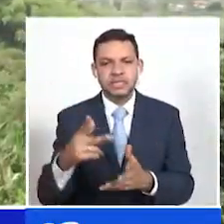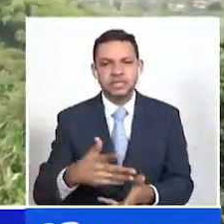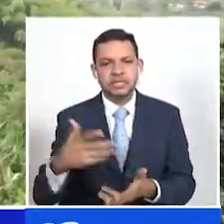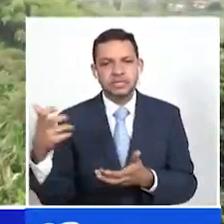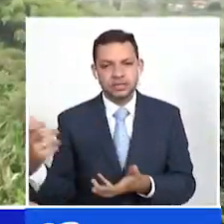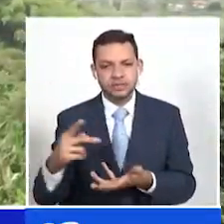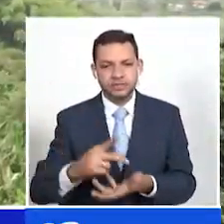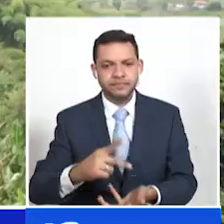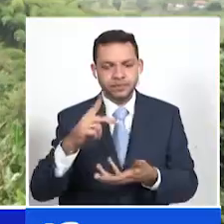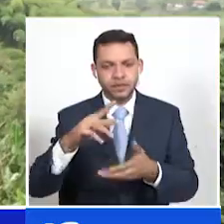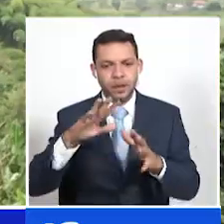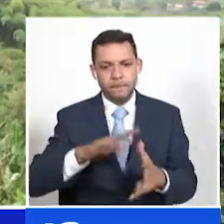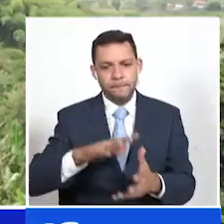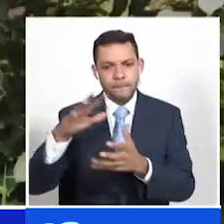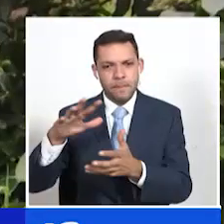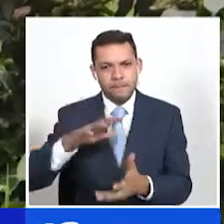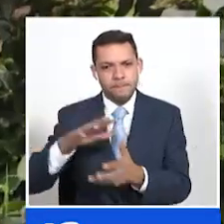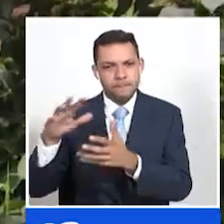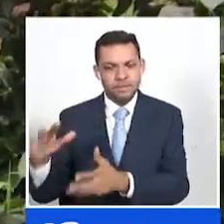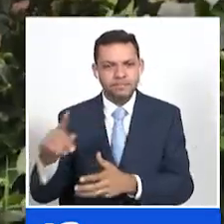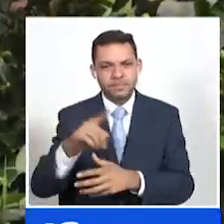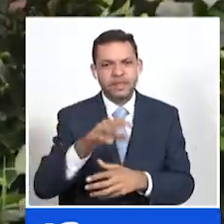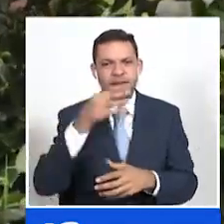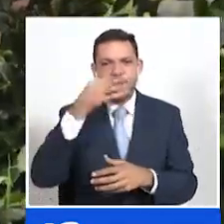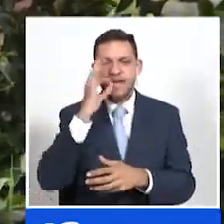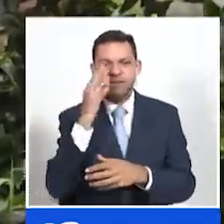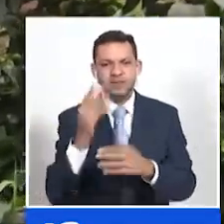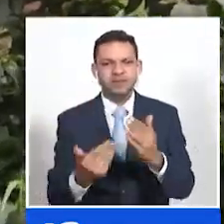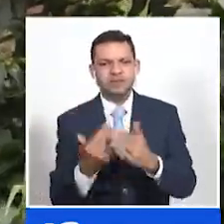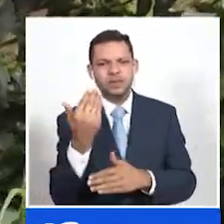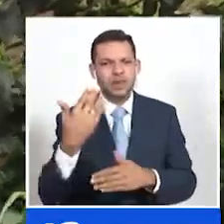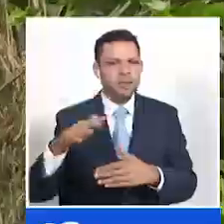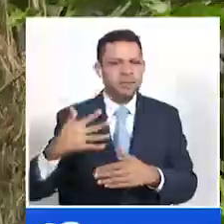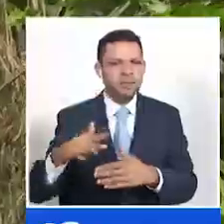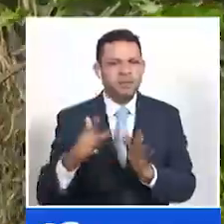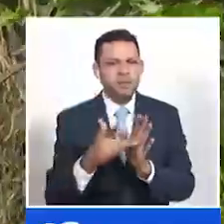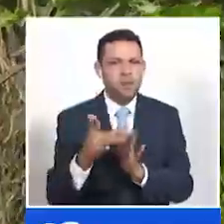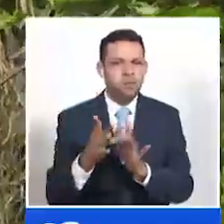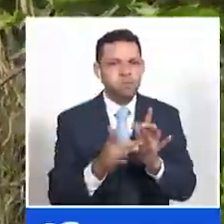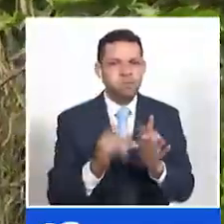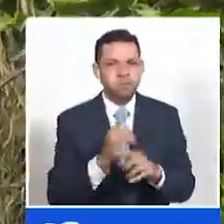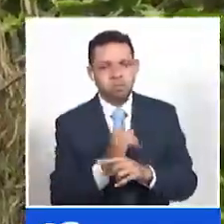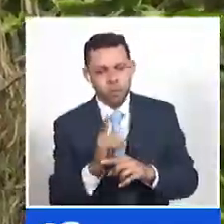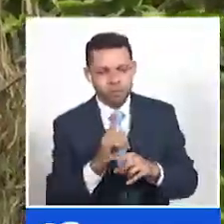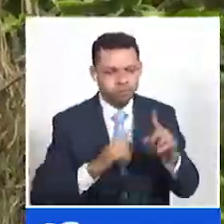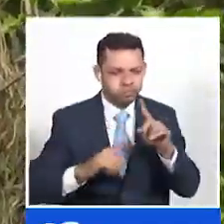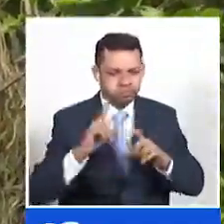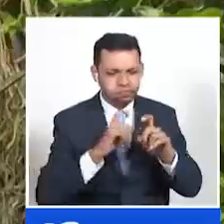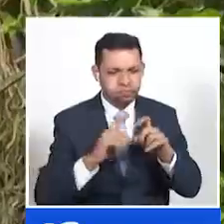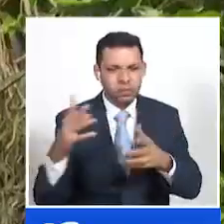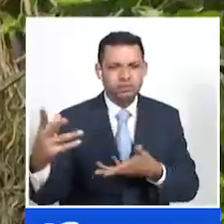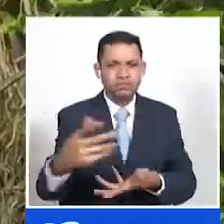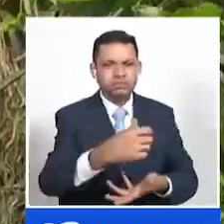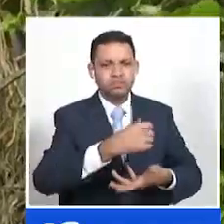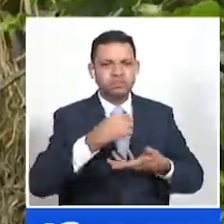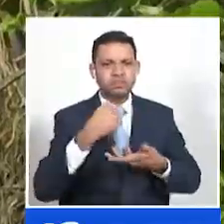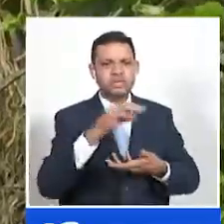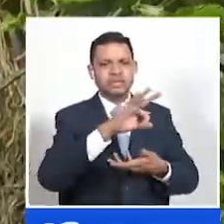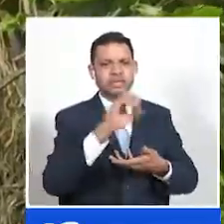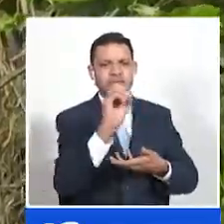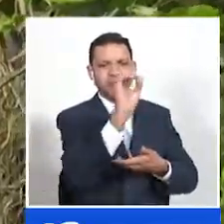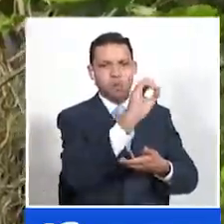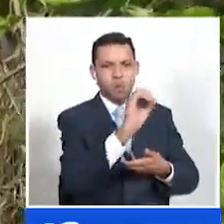Mitaca, como es conocida esta primera cosecha del año, inicie a mediados del mes de abril. Las proyecciones de recolección son del